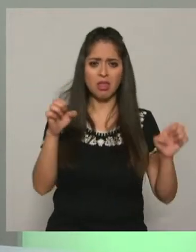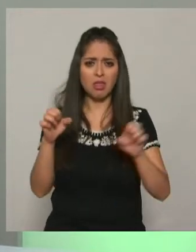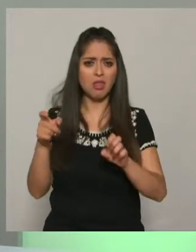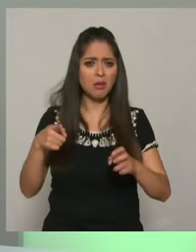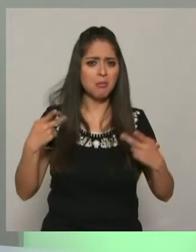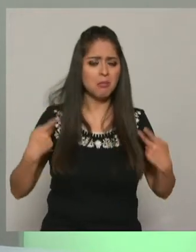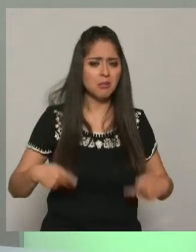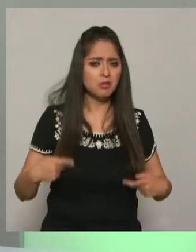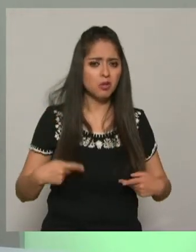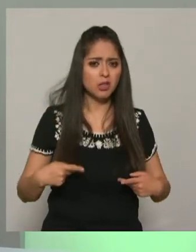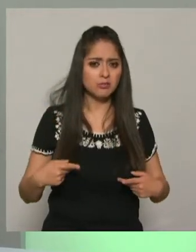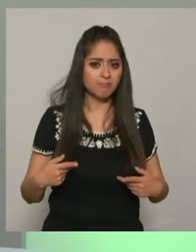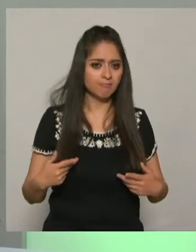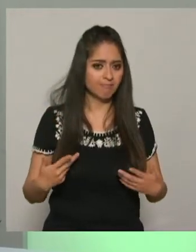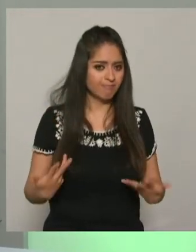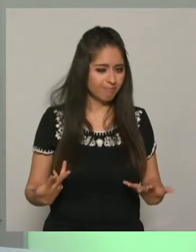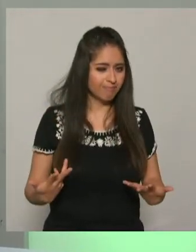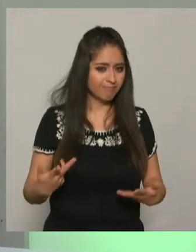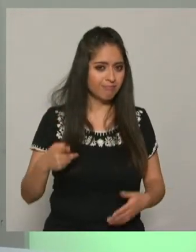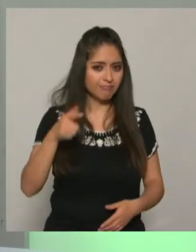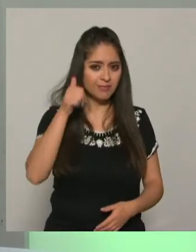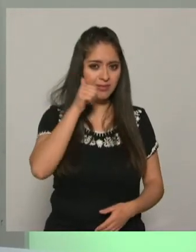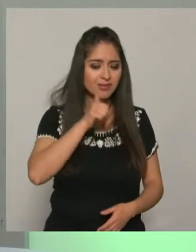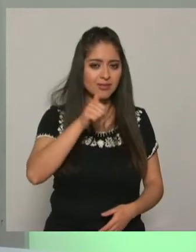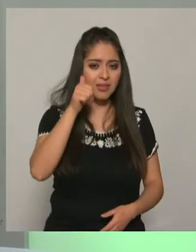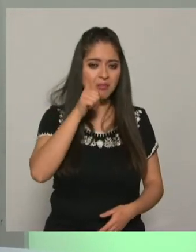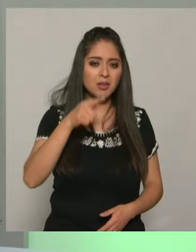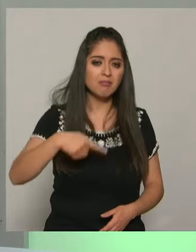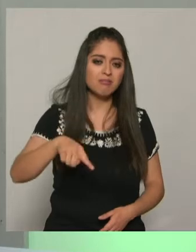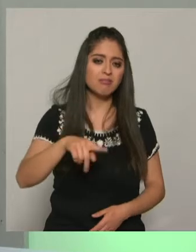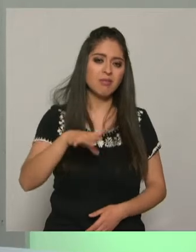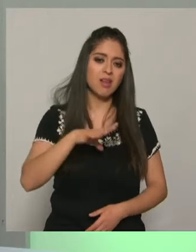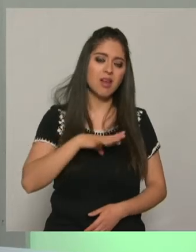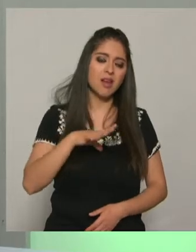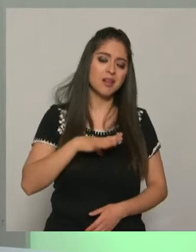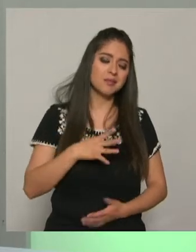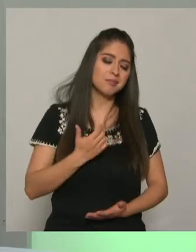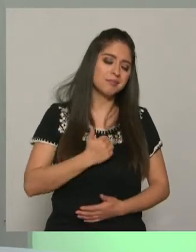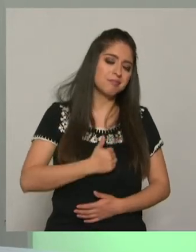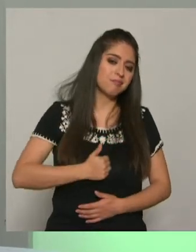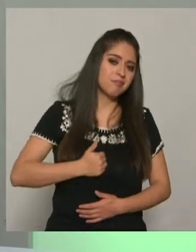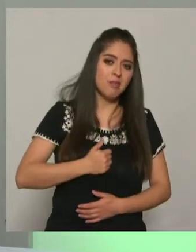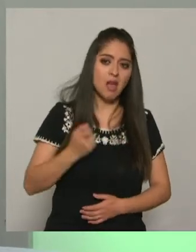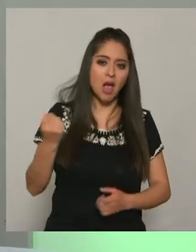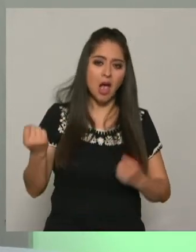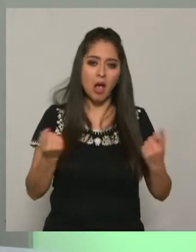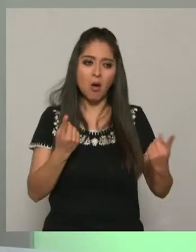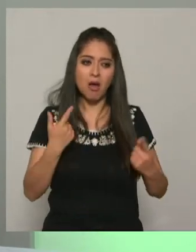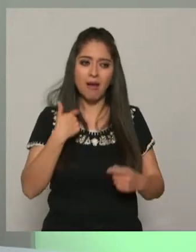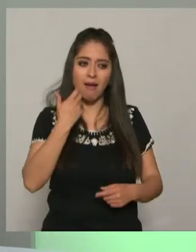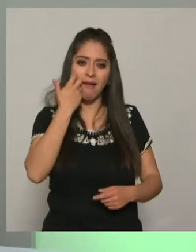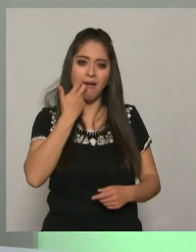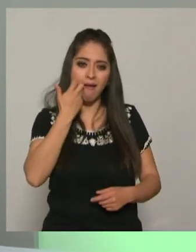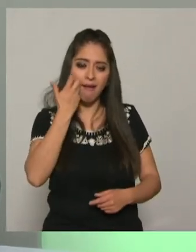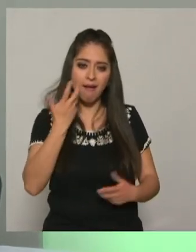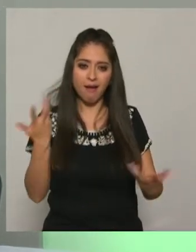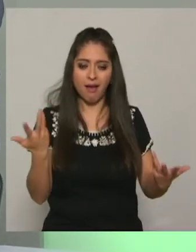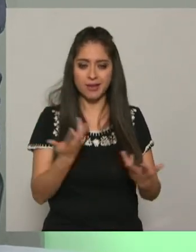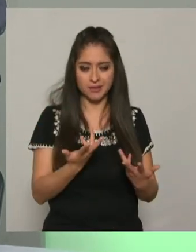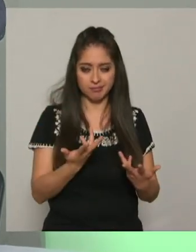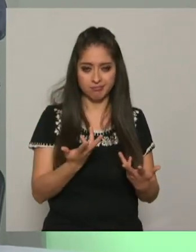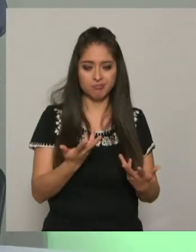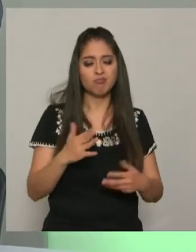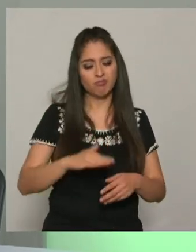bueno, siempre, tristemente, existe algún vivales que quiere hacer las cosas, y por eso es